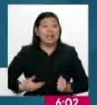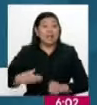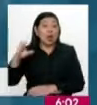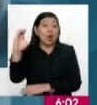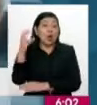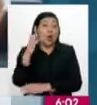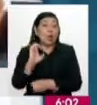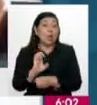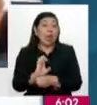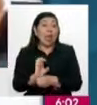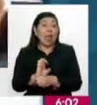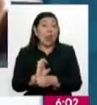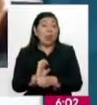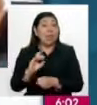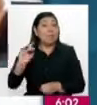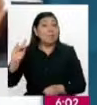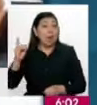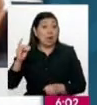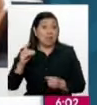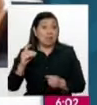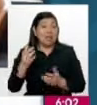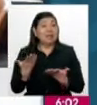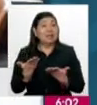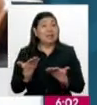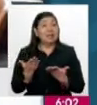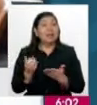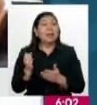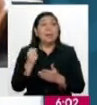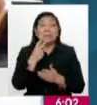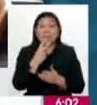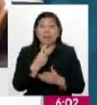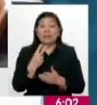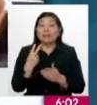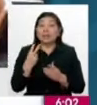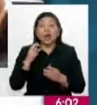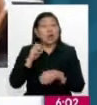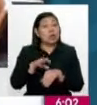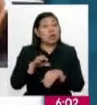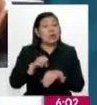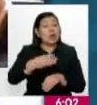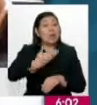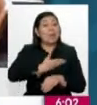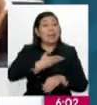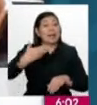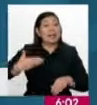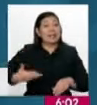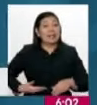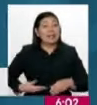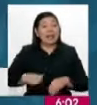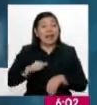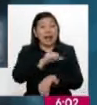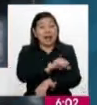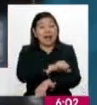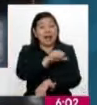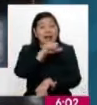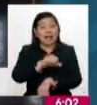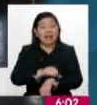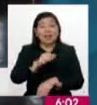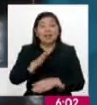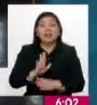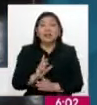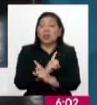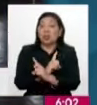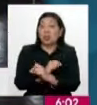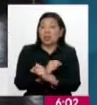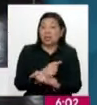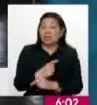Colombia, Ecuador y Bolivia en el marco del 22º Consejo Presidencial Andino. A través de su